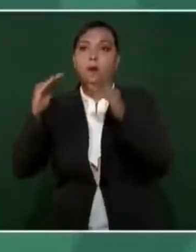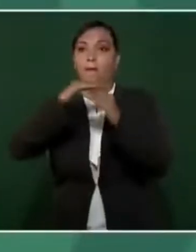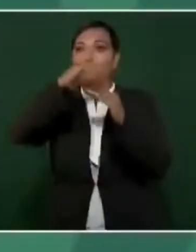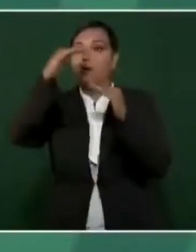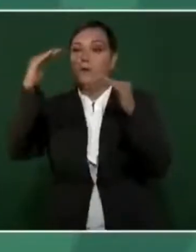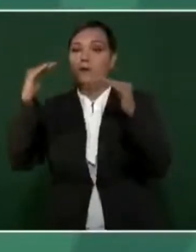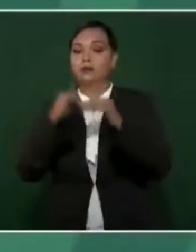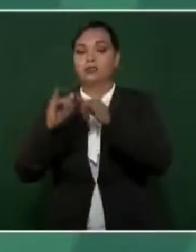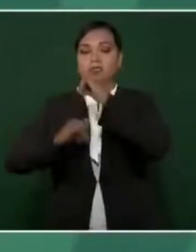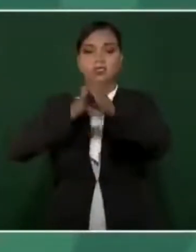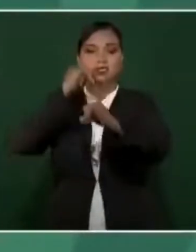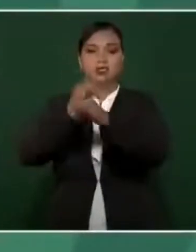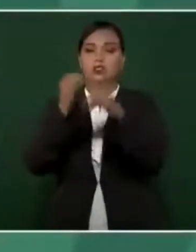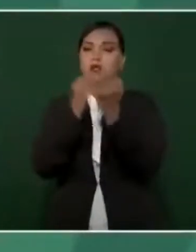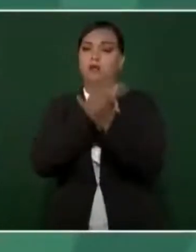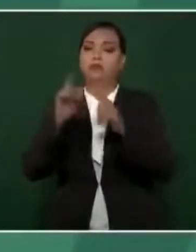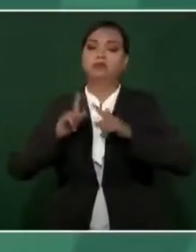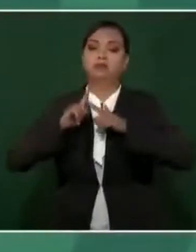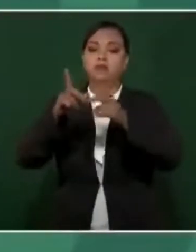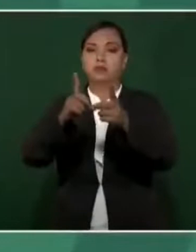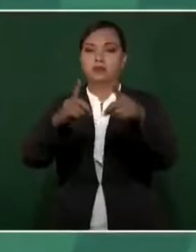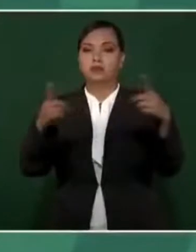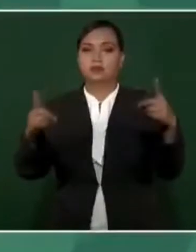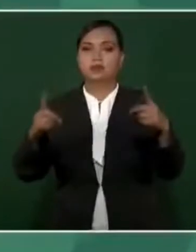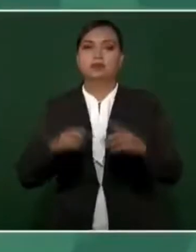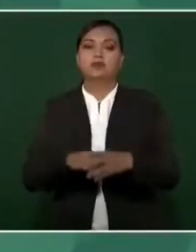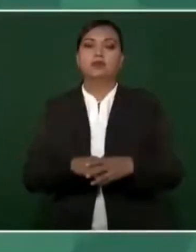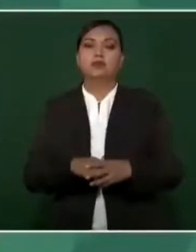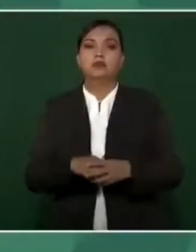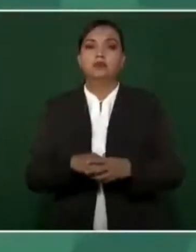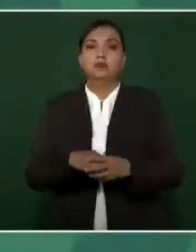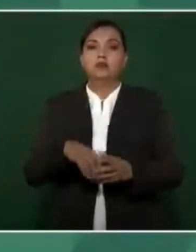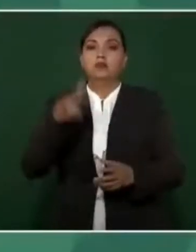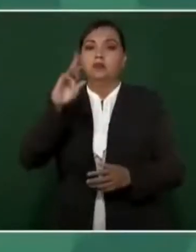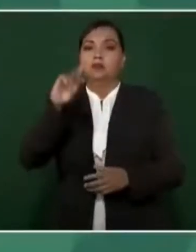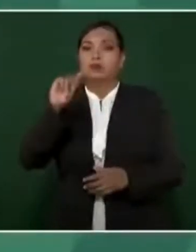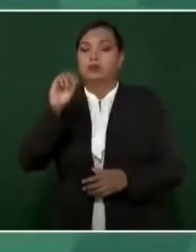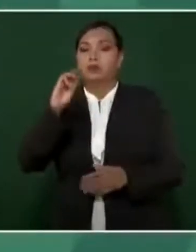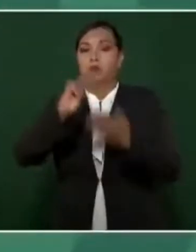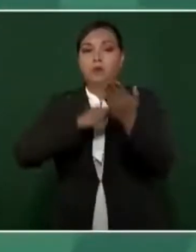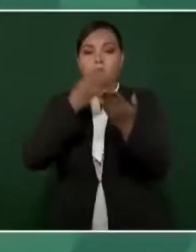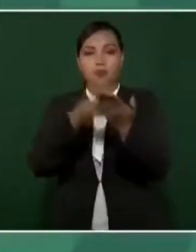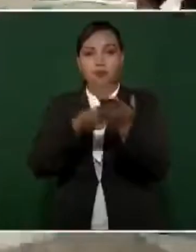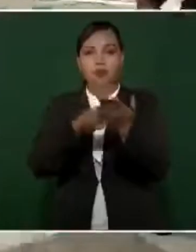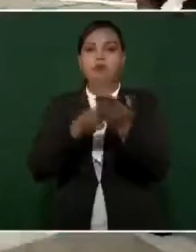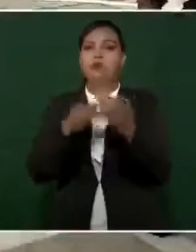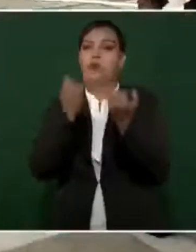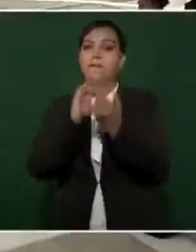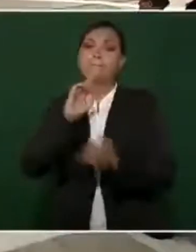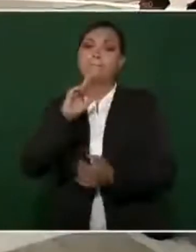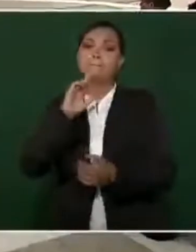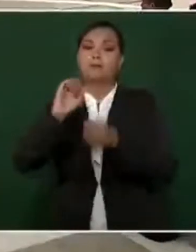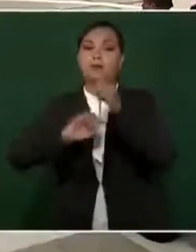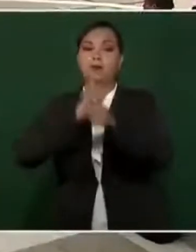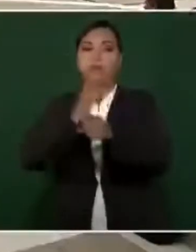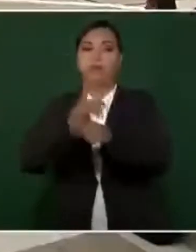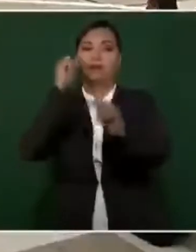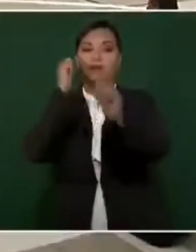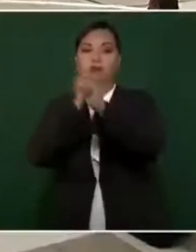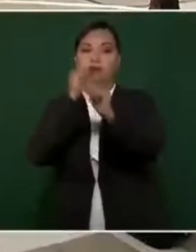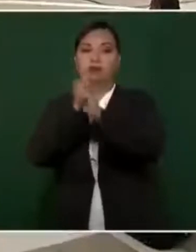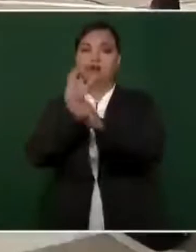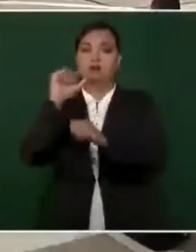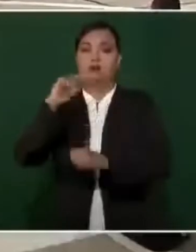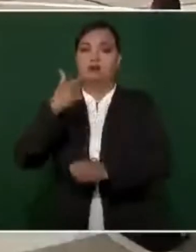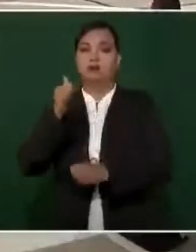de poder seguir desarrollando el puerto de altura en Matamoros y mejorar la oportunidad de transporte de carga también a través